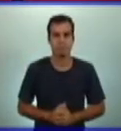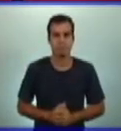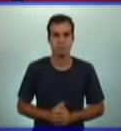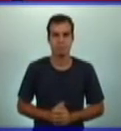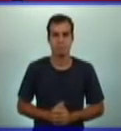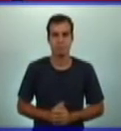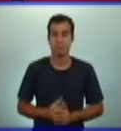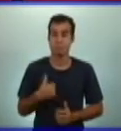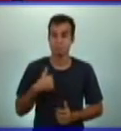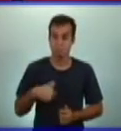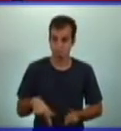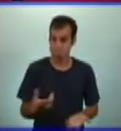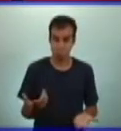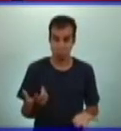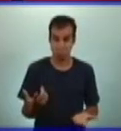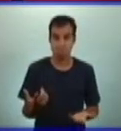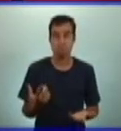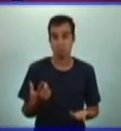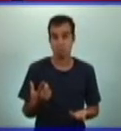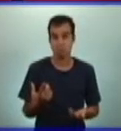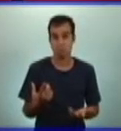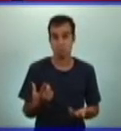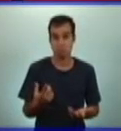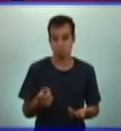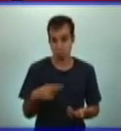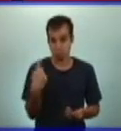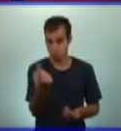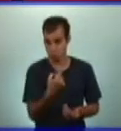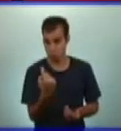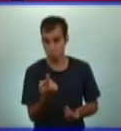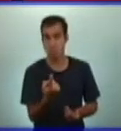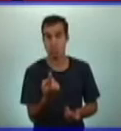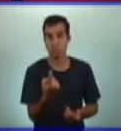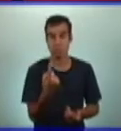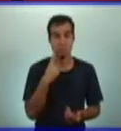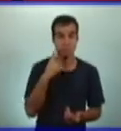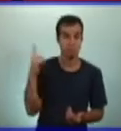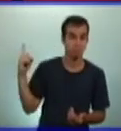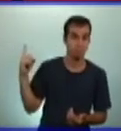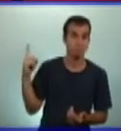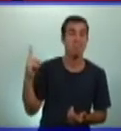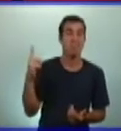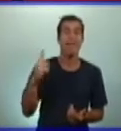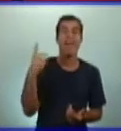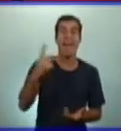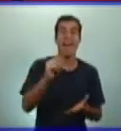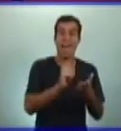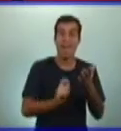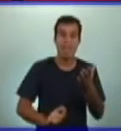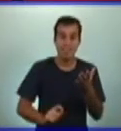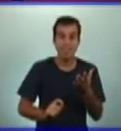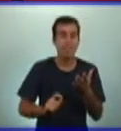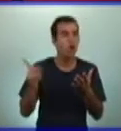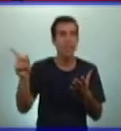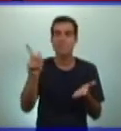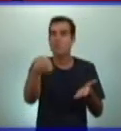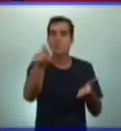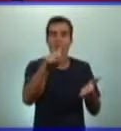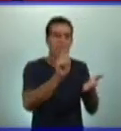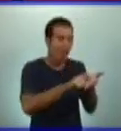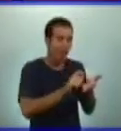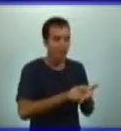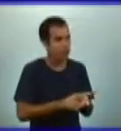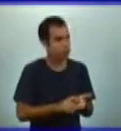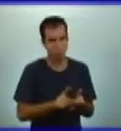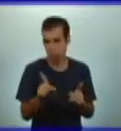Yo los invito ahora a que de conjunto conmigo estos ejercicios que vamos a ver son ejercicios tipos, no es para copiarlo. Insisto,